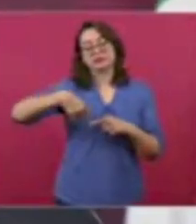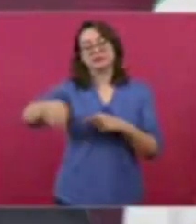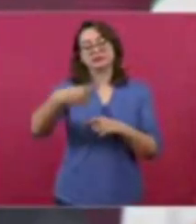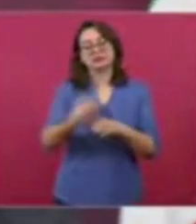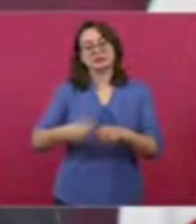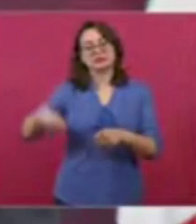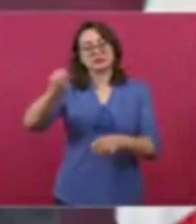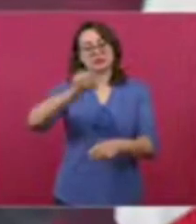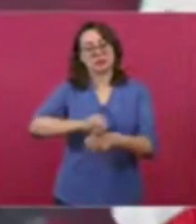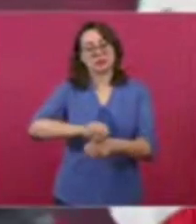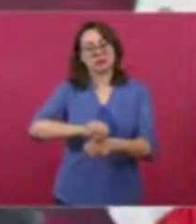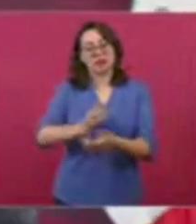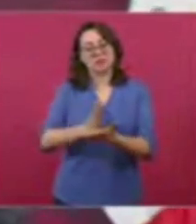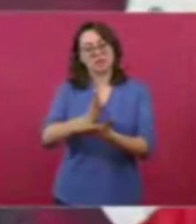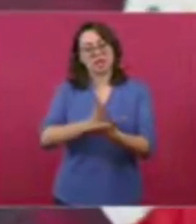ya va a empezar